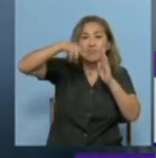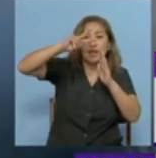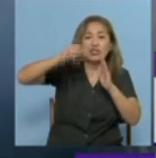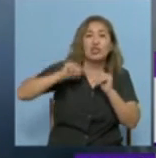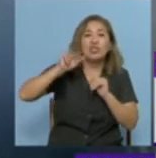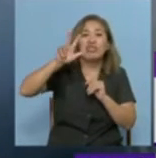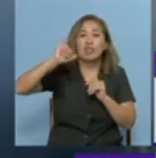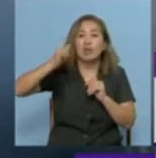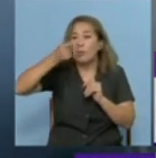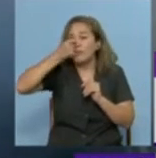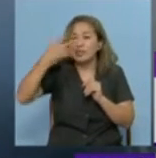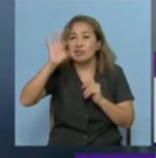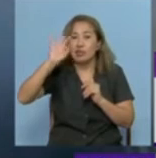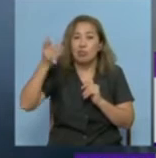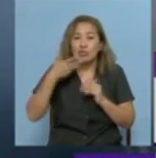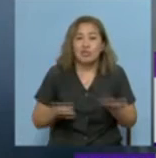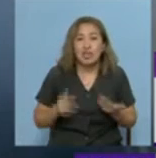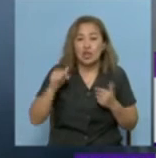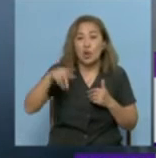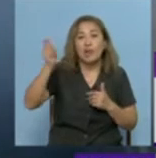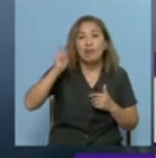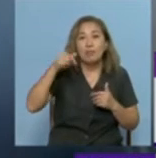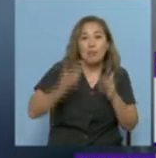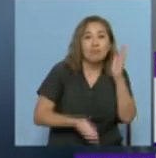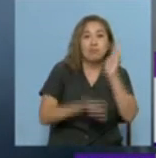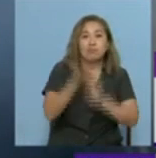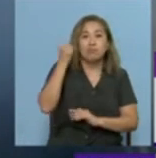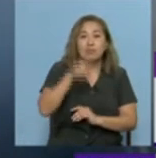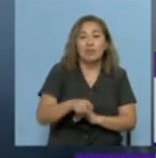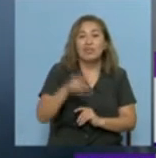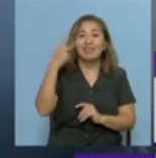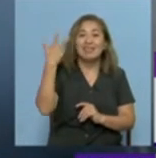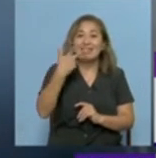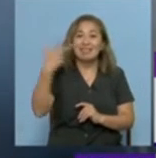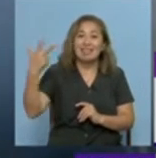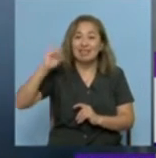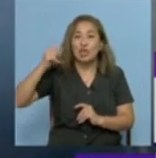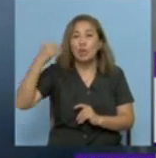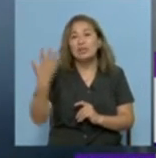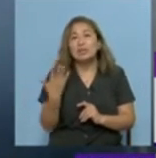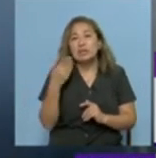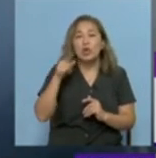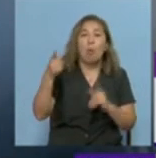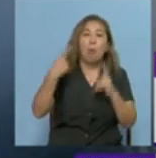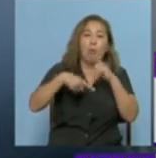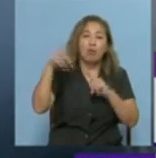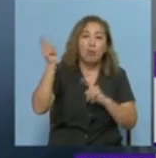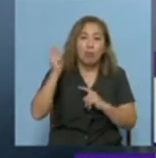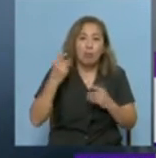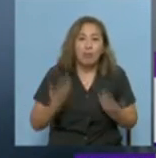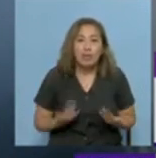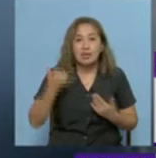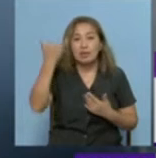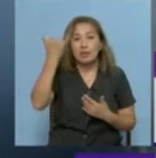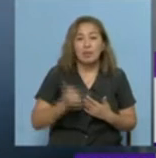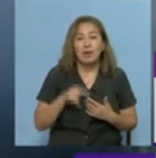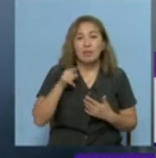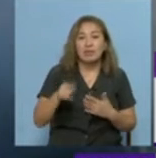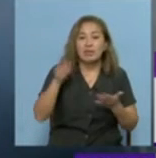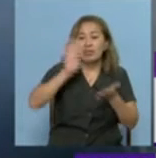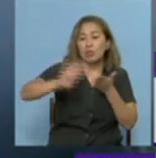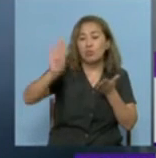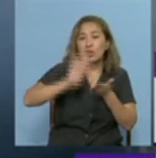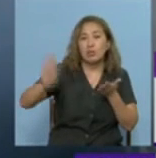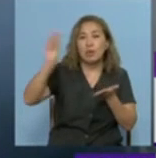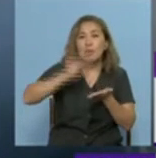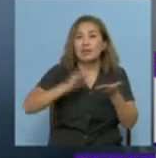el 3,25%, este mes vamos a tener una inflación de 3, entre 3,5 y 4% mensual. Y vamos a tener un endeudamiento